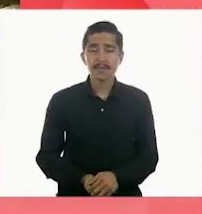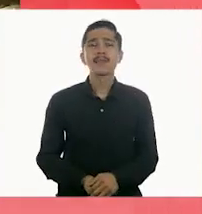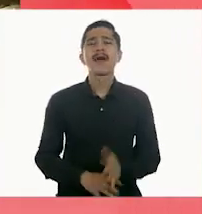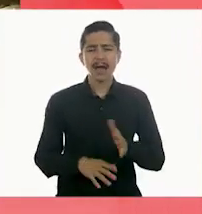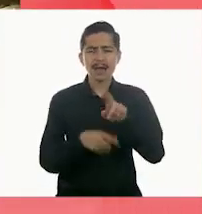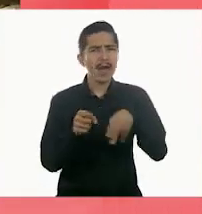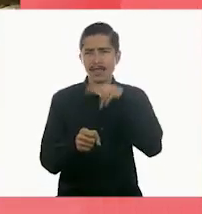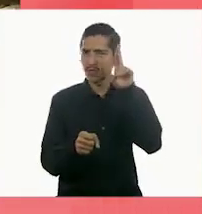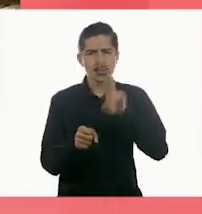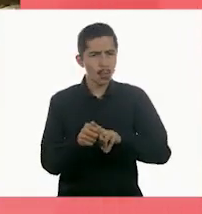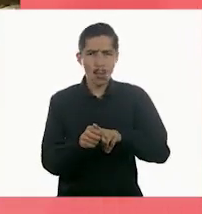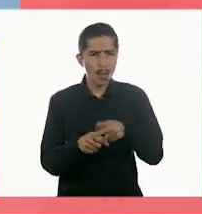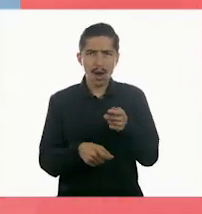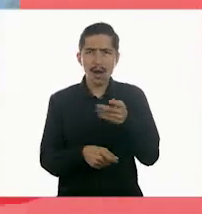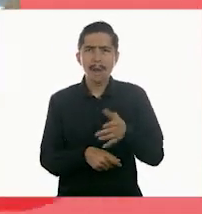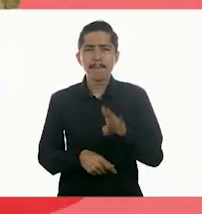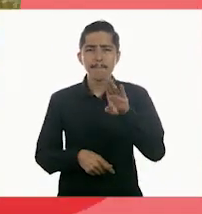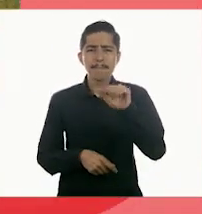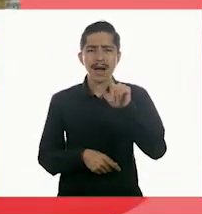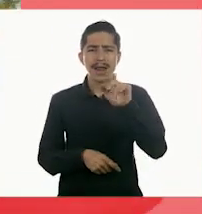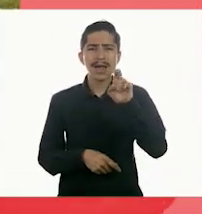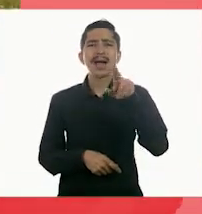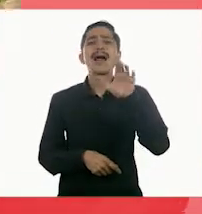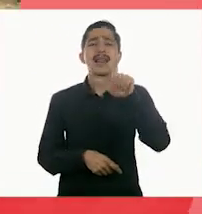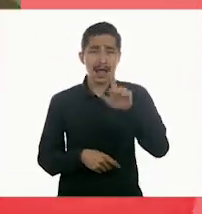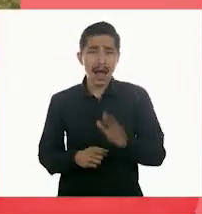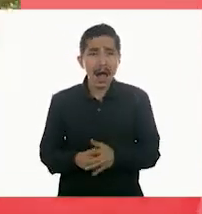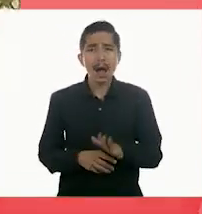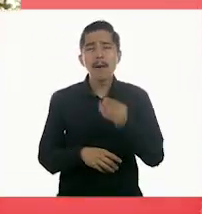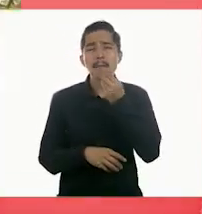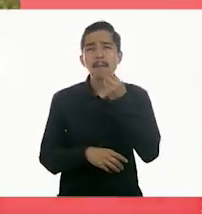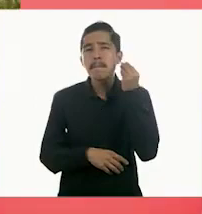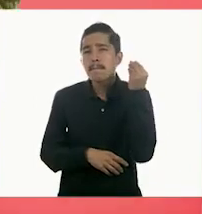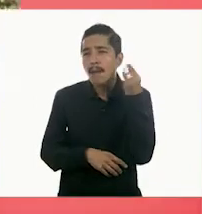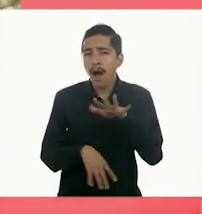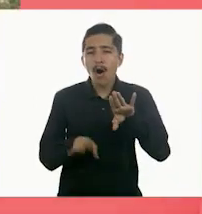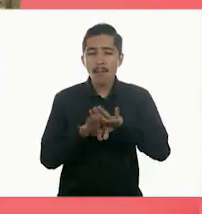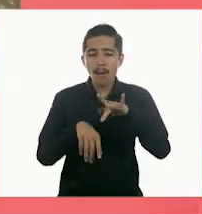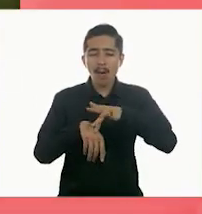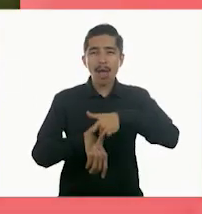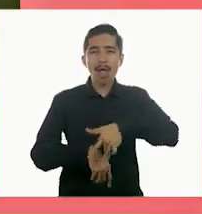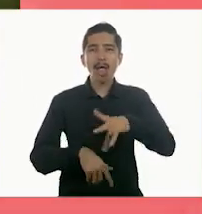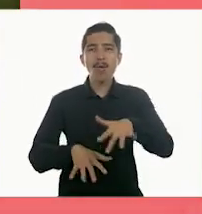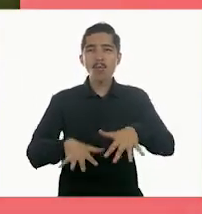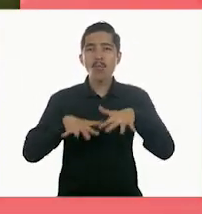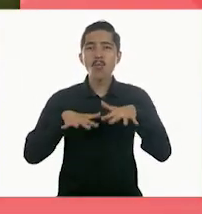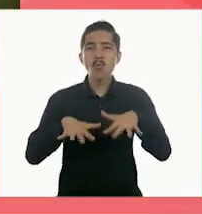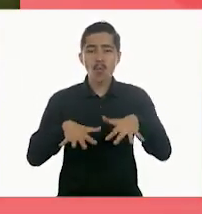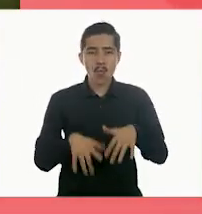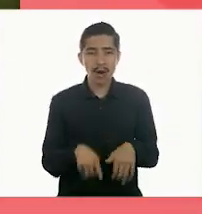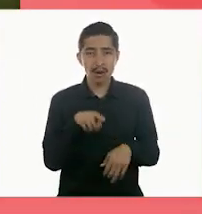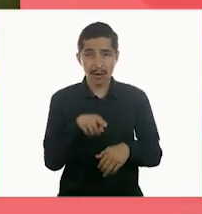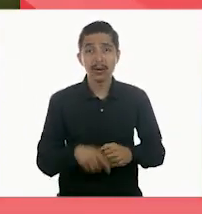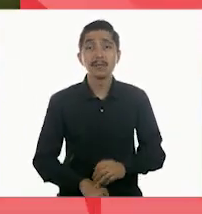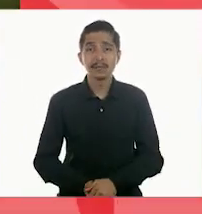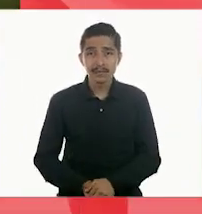La naturaleza encuentra en Balancán el sitio perfecto para brillar y perpetuarse.